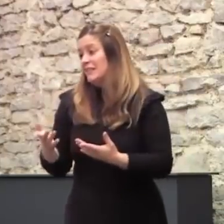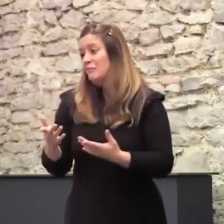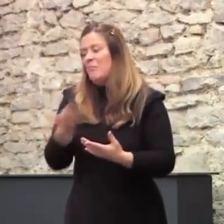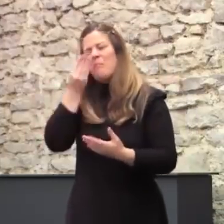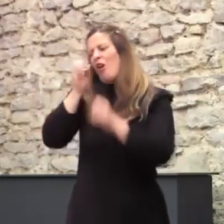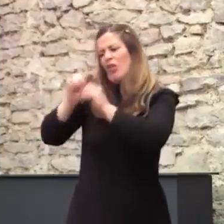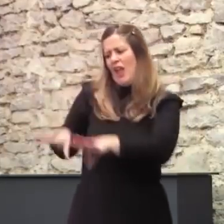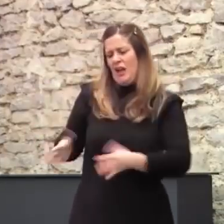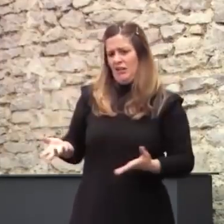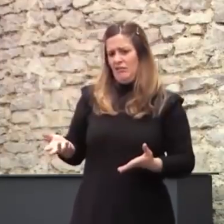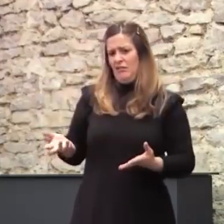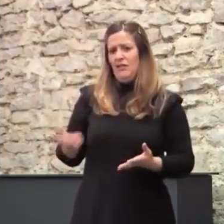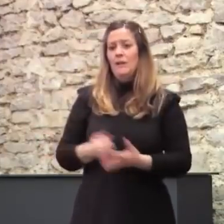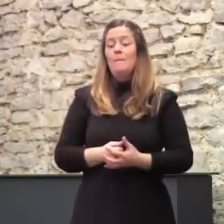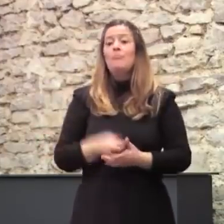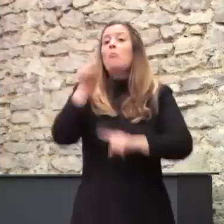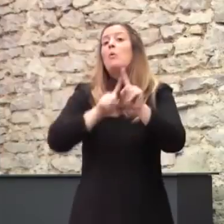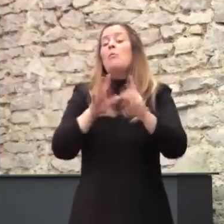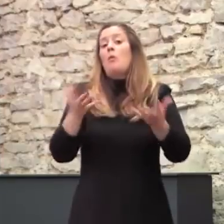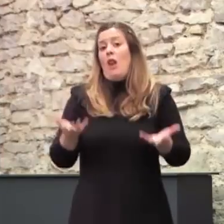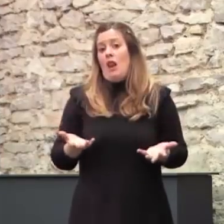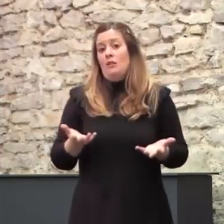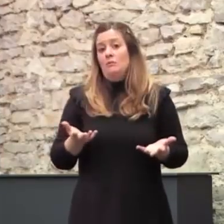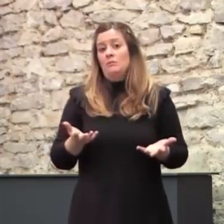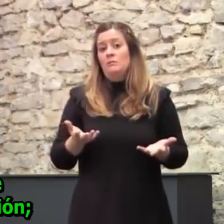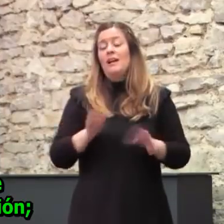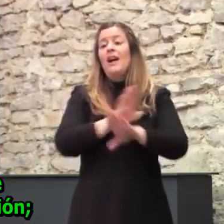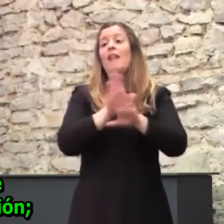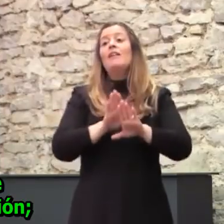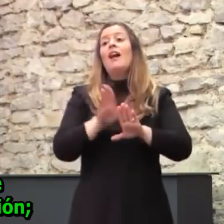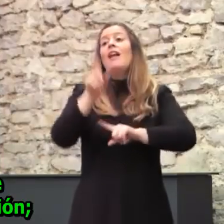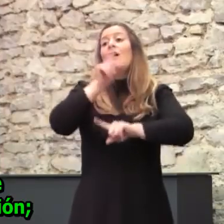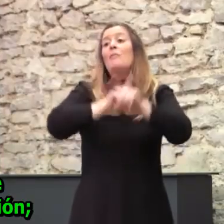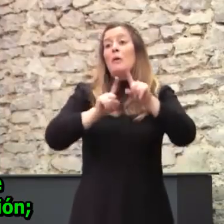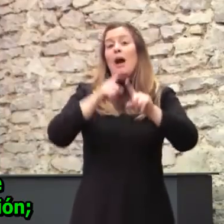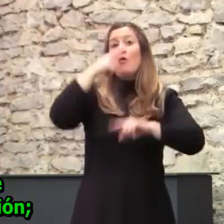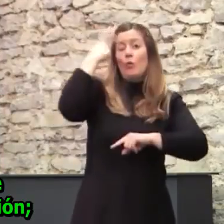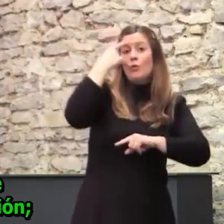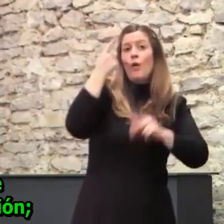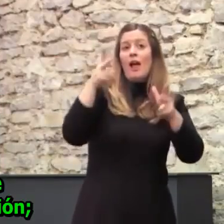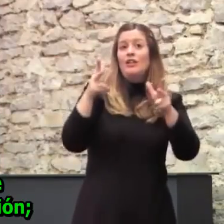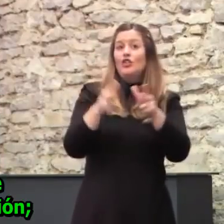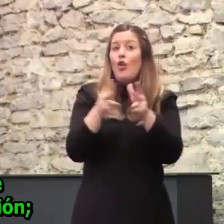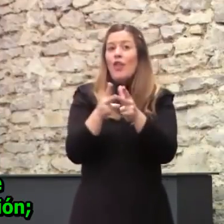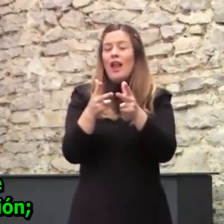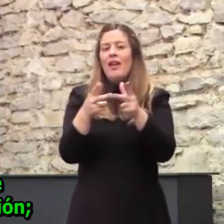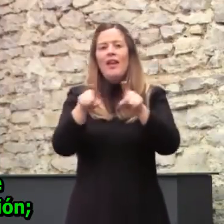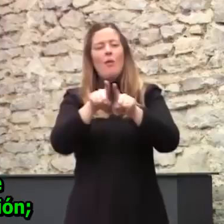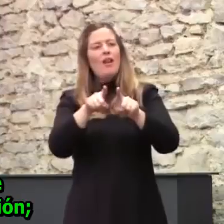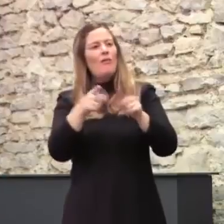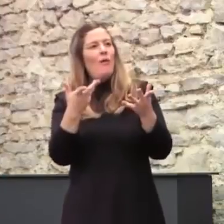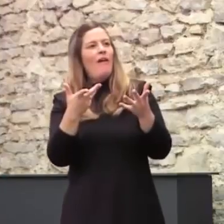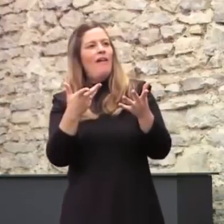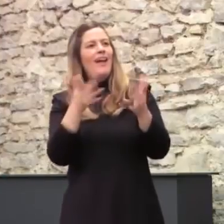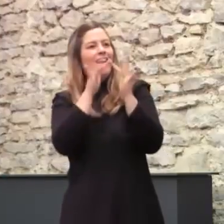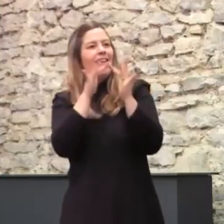o bien que lo des tú. ¿Cuál es el problema? Bueno, pues el problema es ese, que cultural y socialmente parece como que es un fracaso terminar una